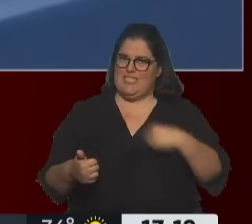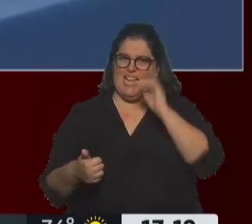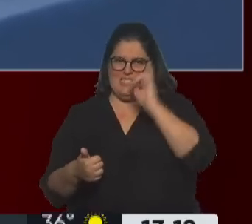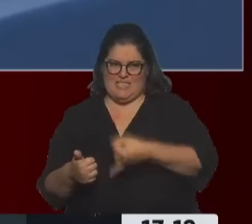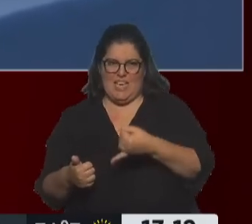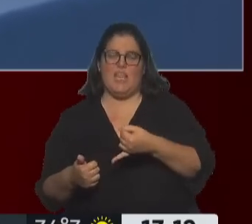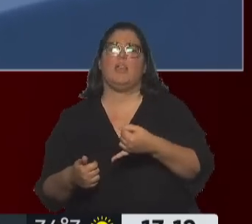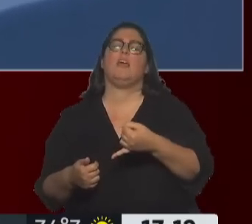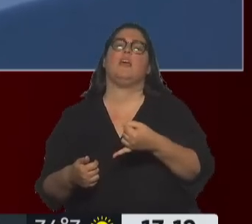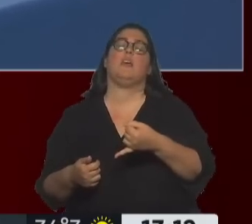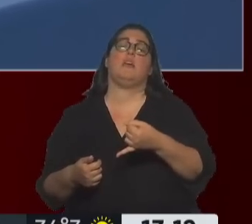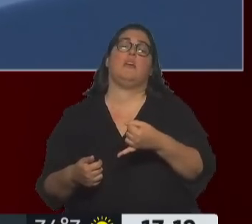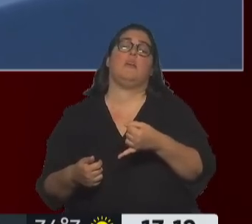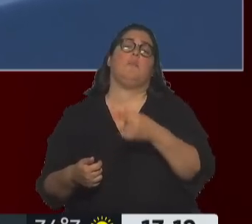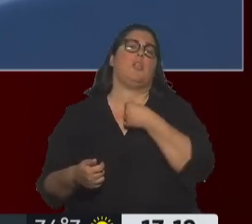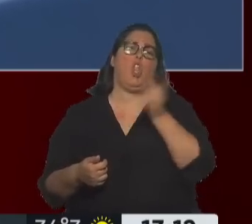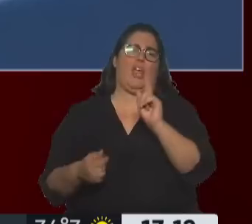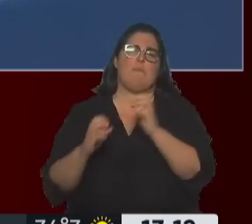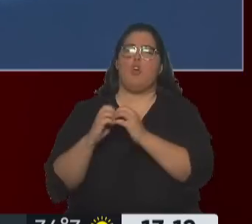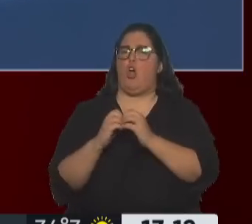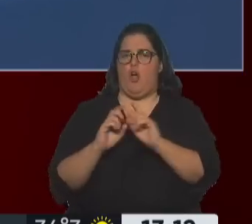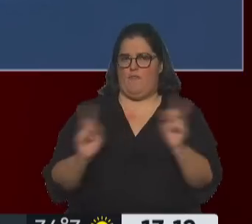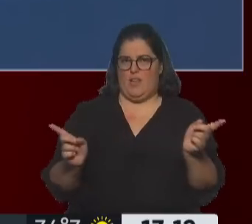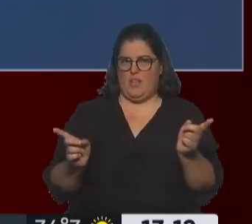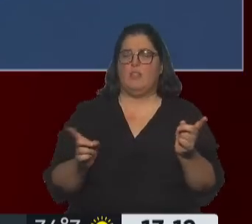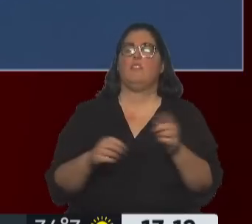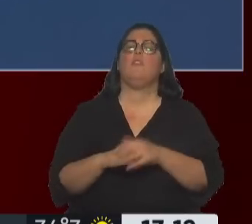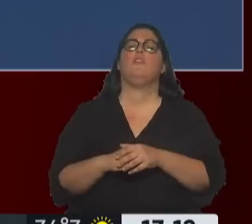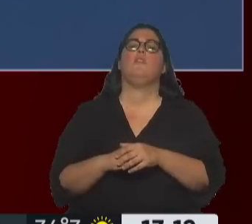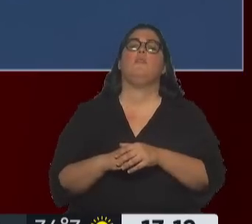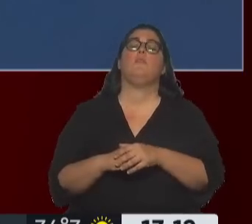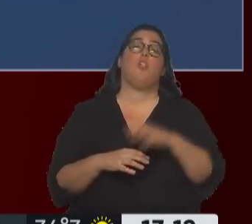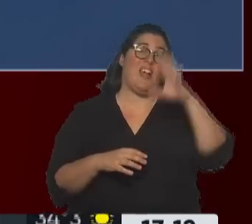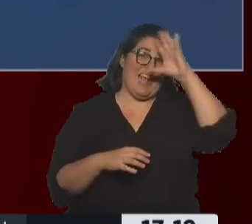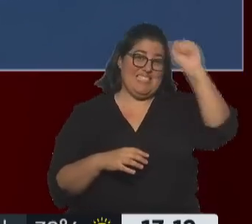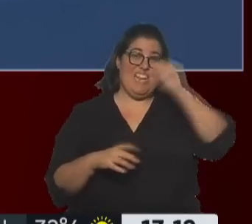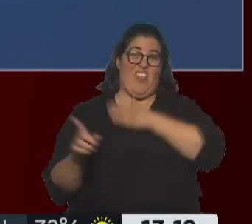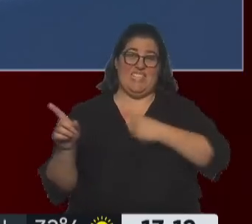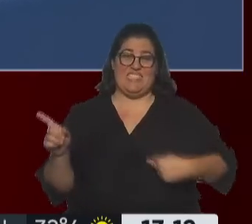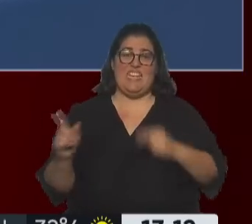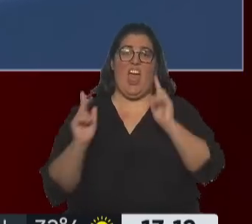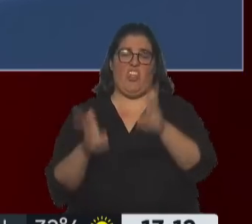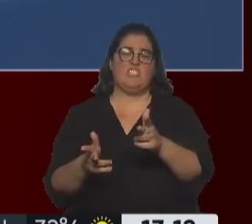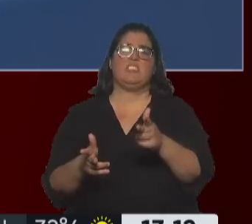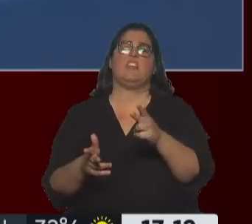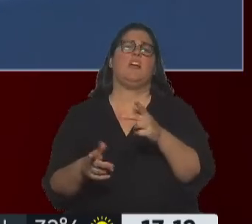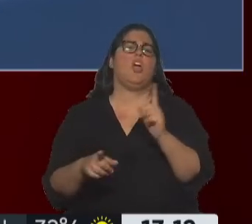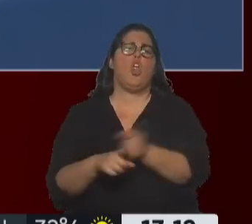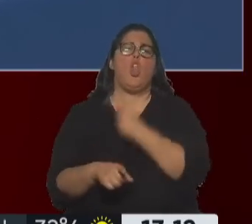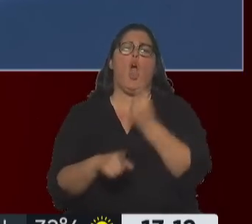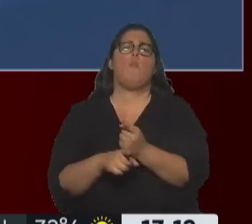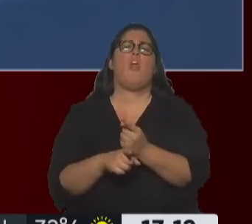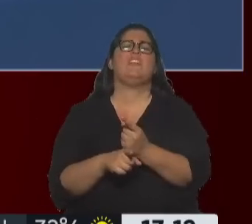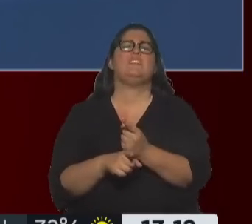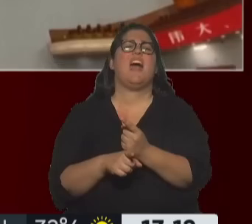lado, bueno, no el conflicto, y por otro lado, la Cancillería china dijo: no puede ser que la competencia defina